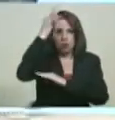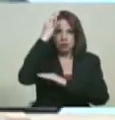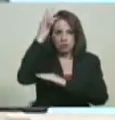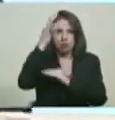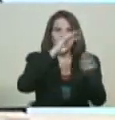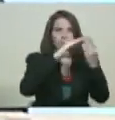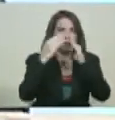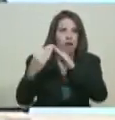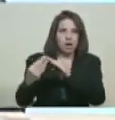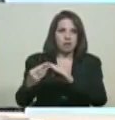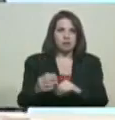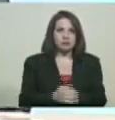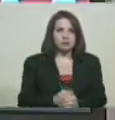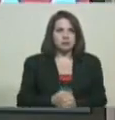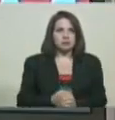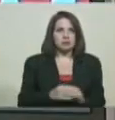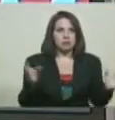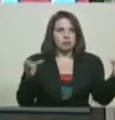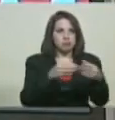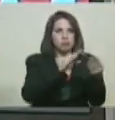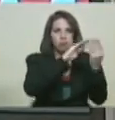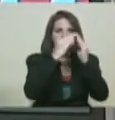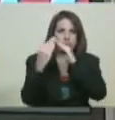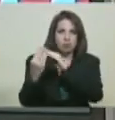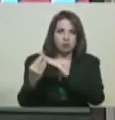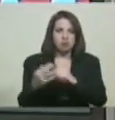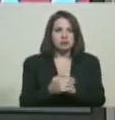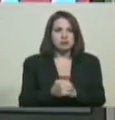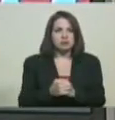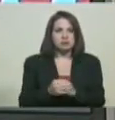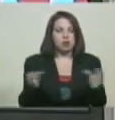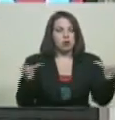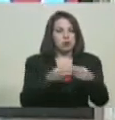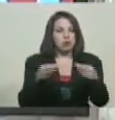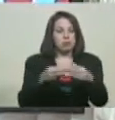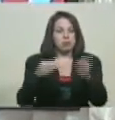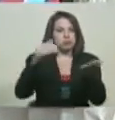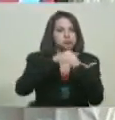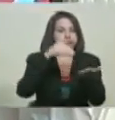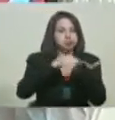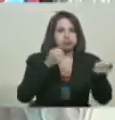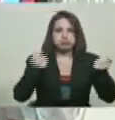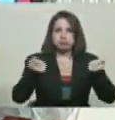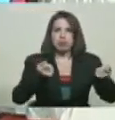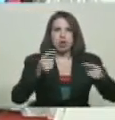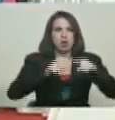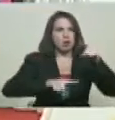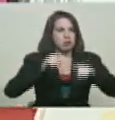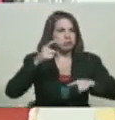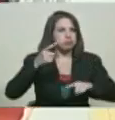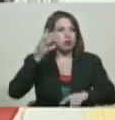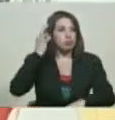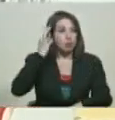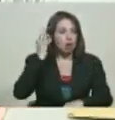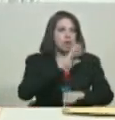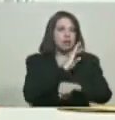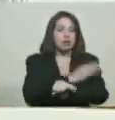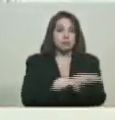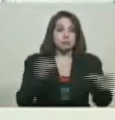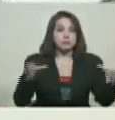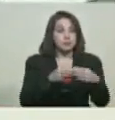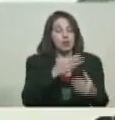comunas la fuerza sindical de la clase obrera la fuerza feminista y de las mujeres la fuerza de la